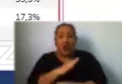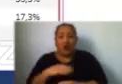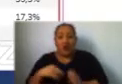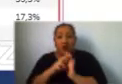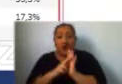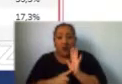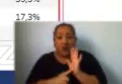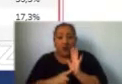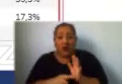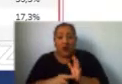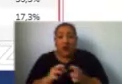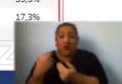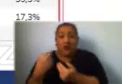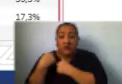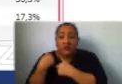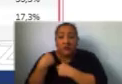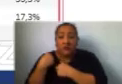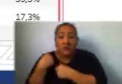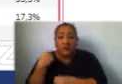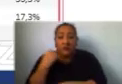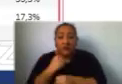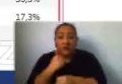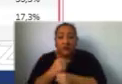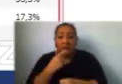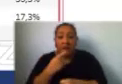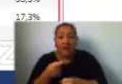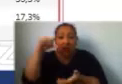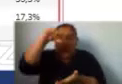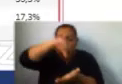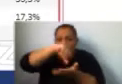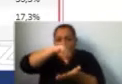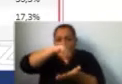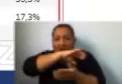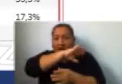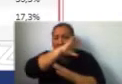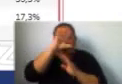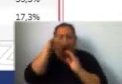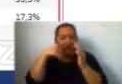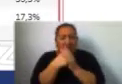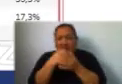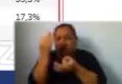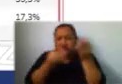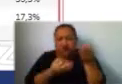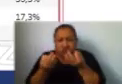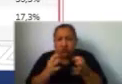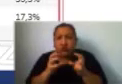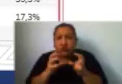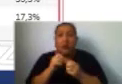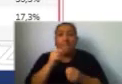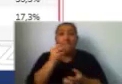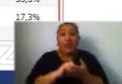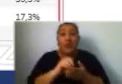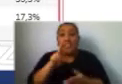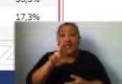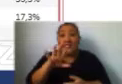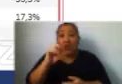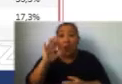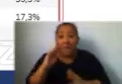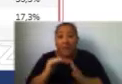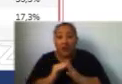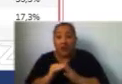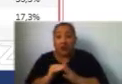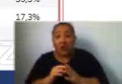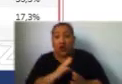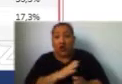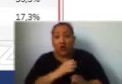ejecutora responsable de hacer la obra, en donde de todo el presupuesto transferido que asciende a más de 25 millones por parte del gobierno